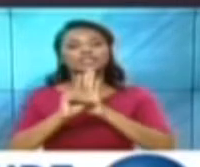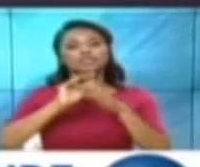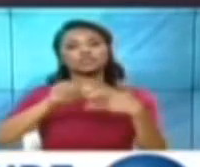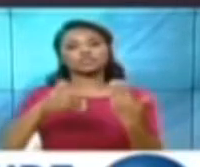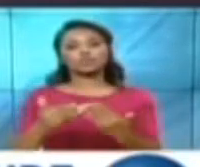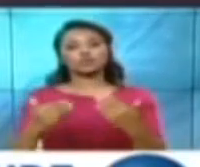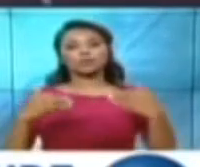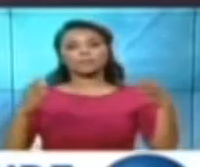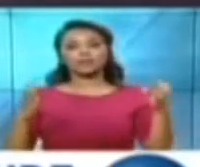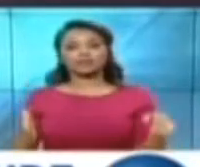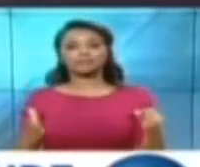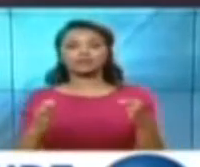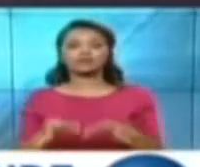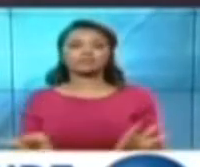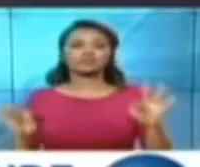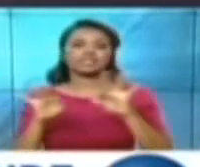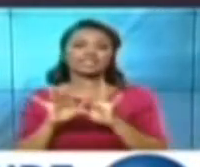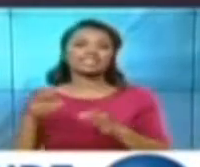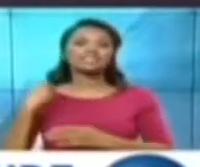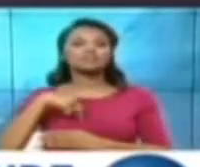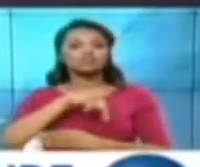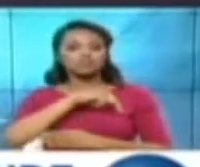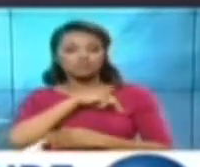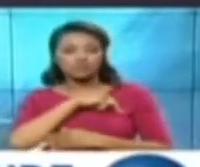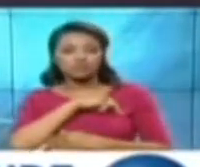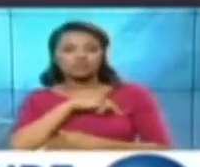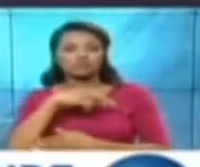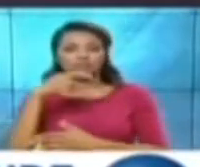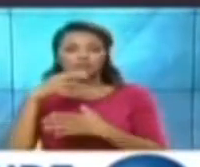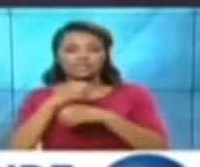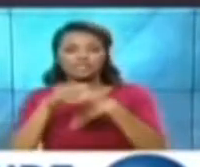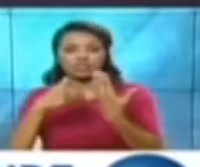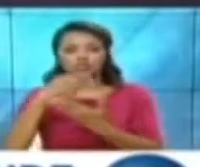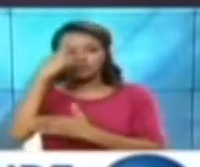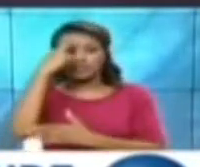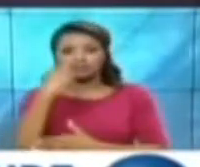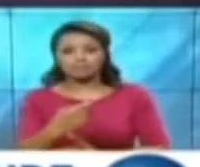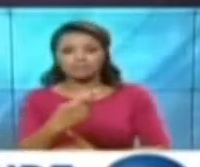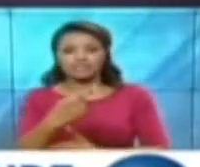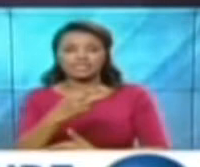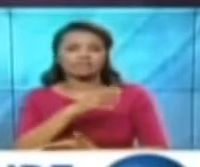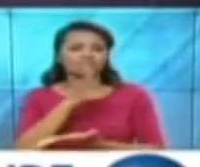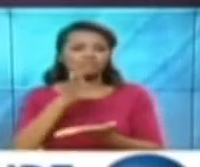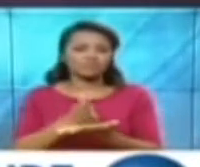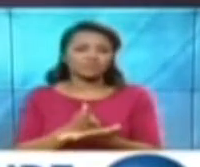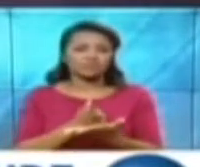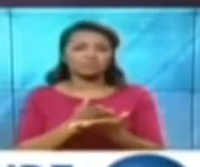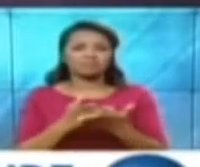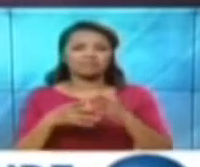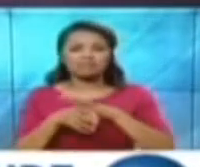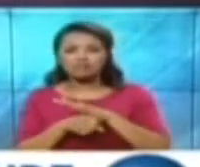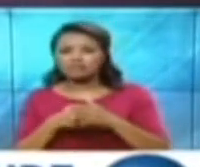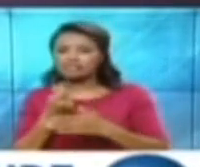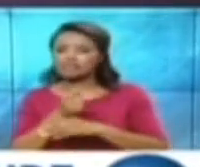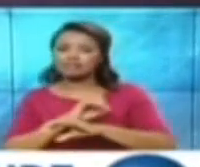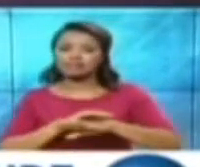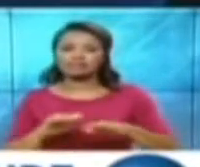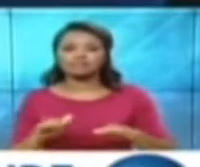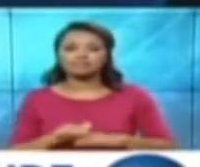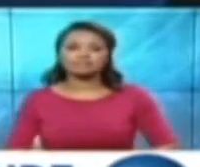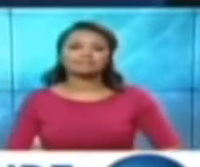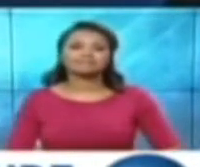panameño y lo vamos a hacer respetar no más corrupción en nuestro sistema de salud